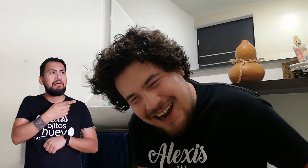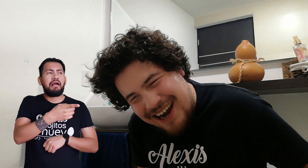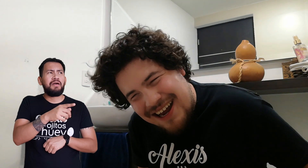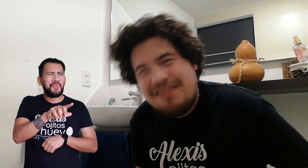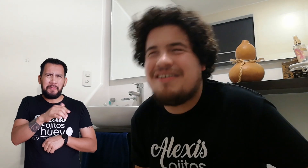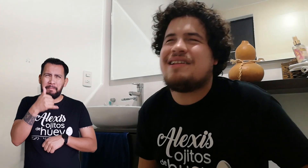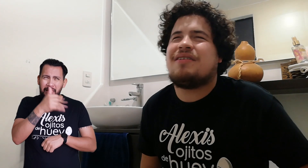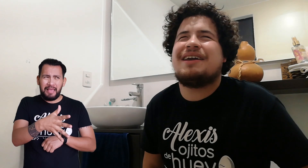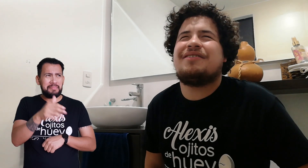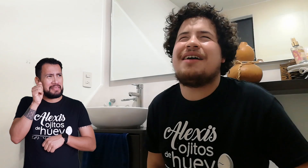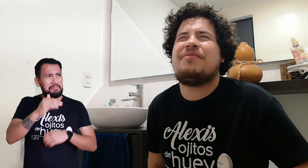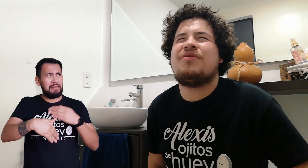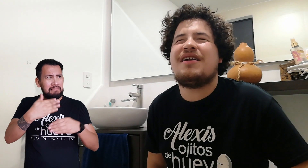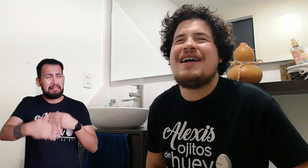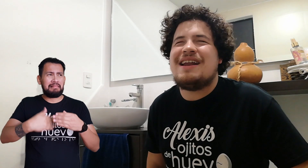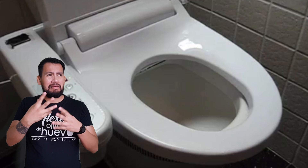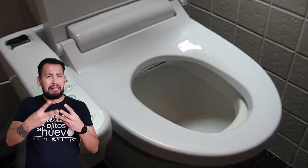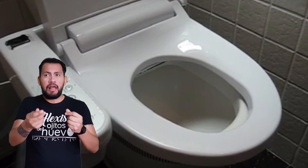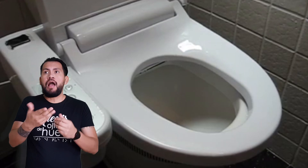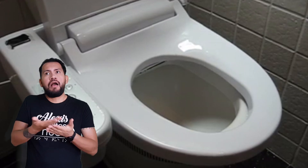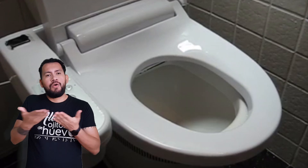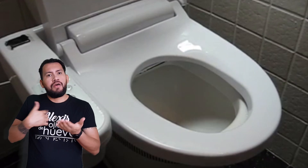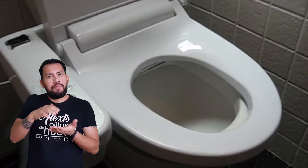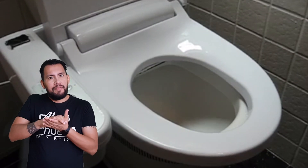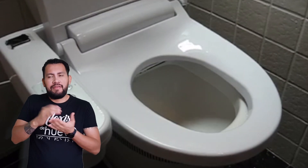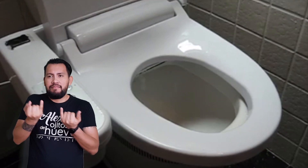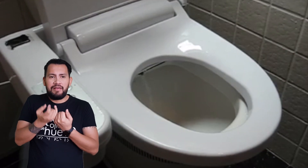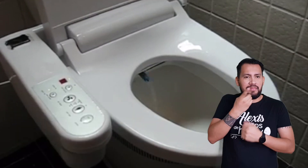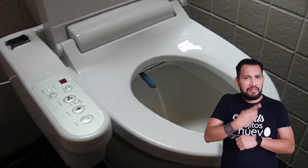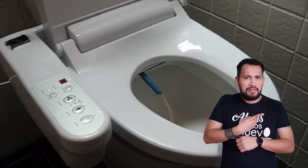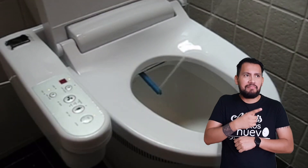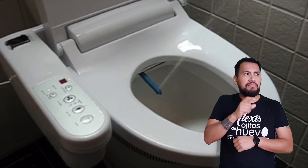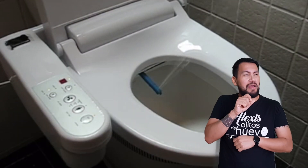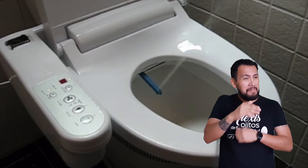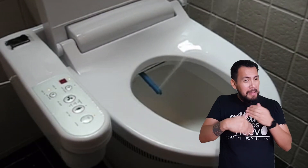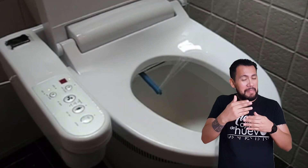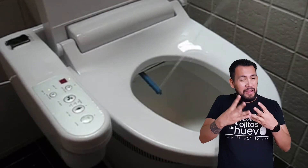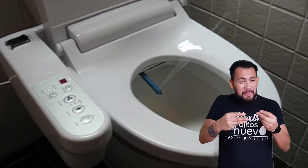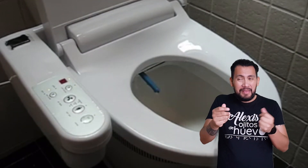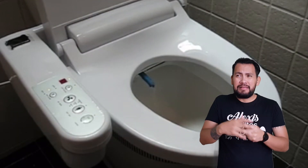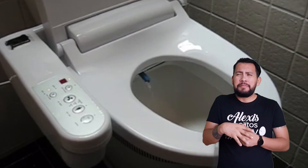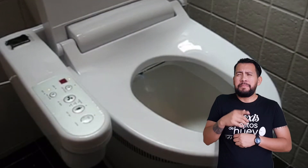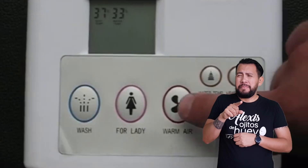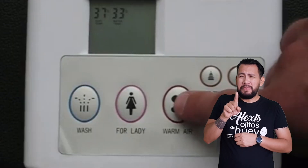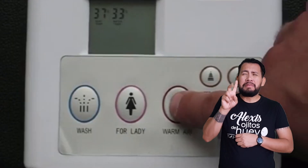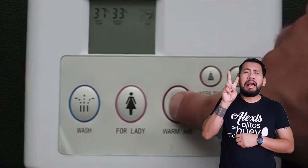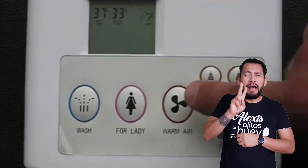Y esto es lo que Yo ya hago Un De Coca-Cola Ahorita va a eruptar Mira